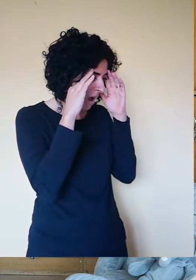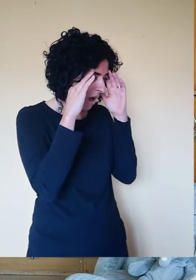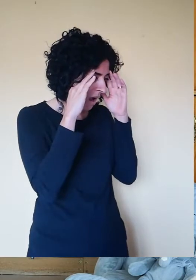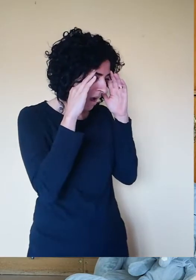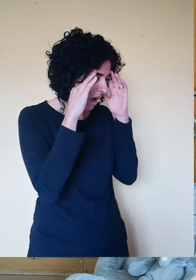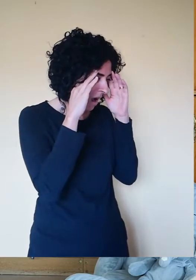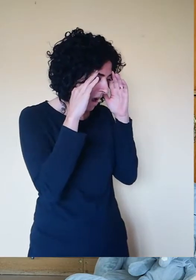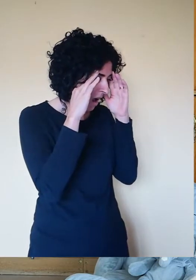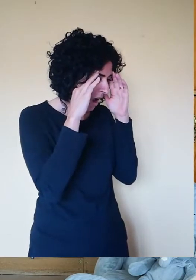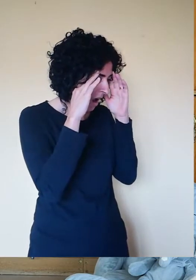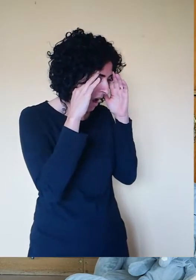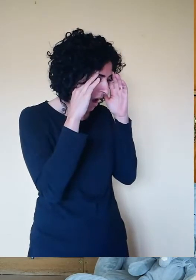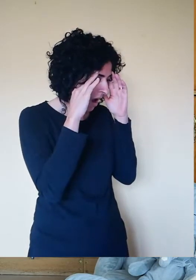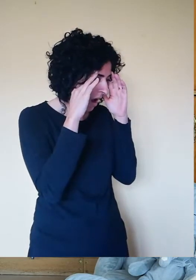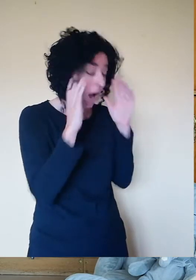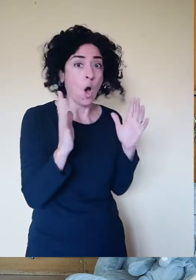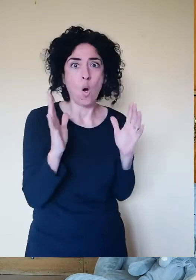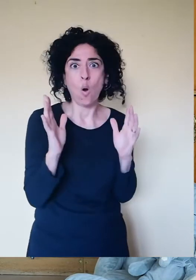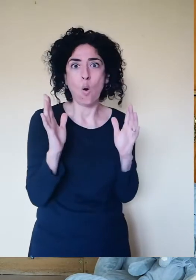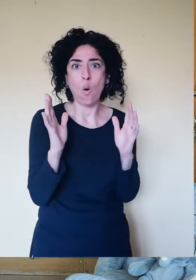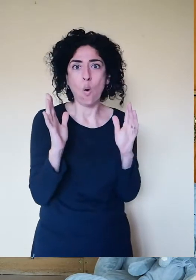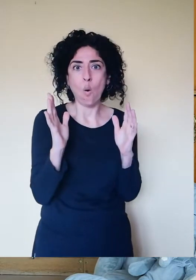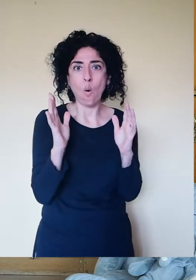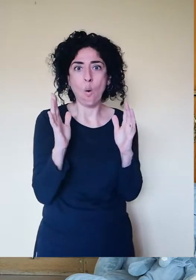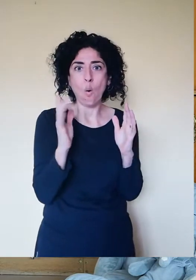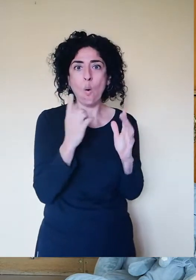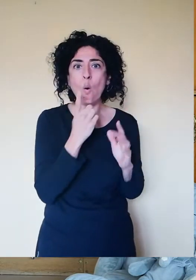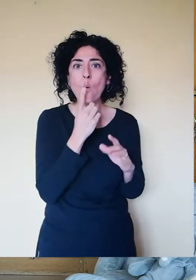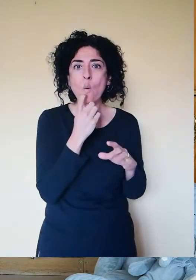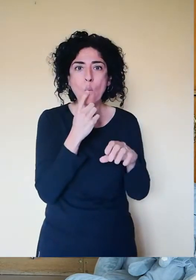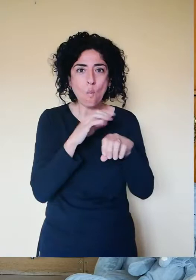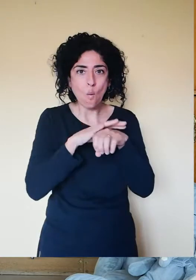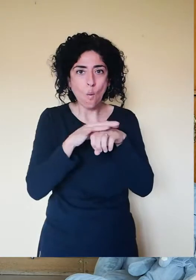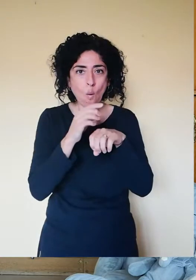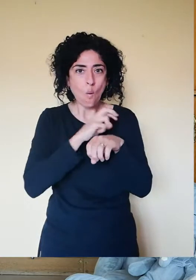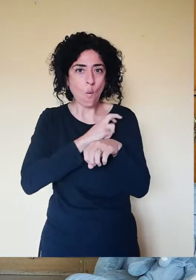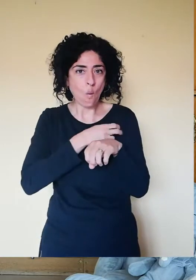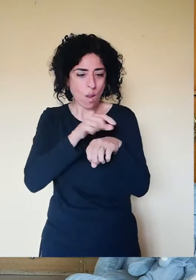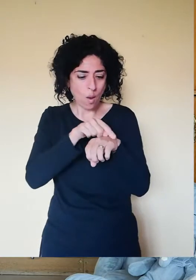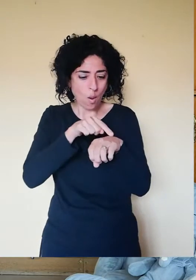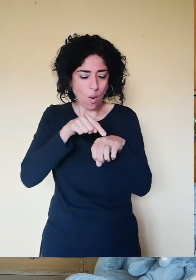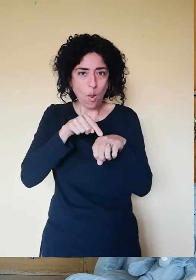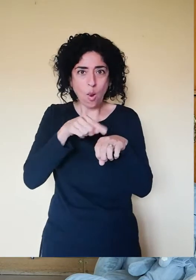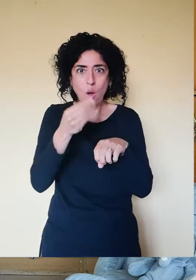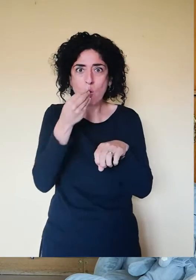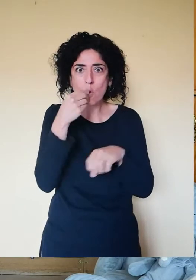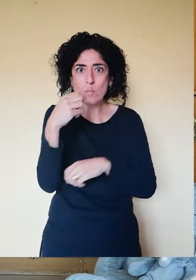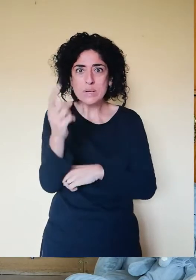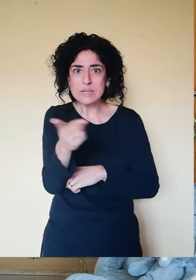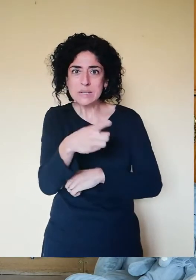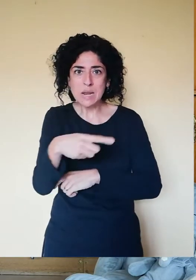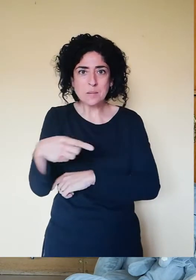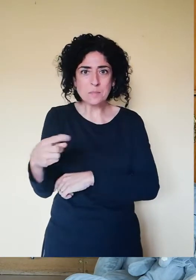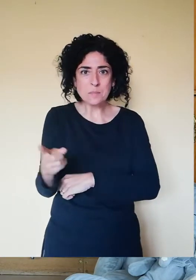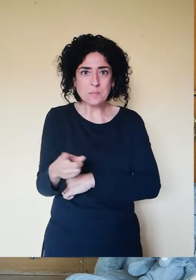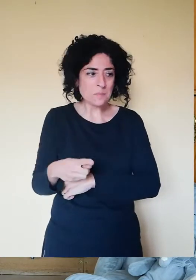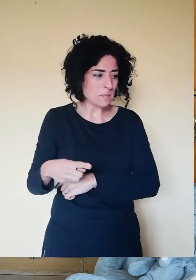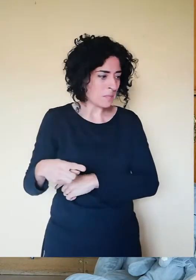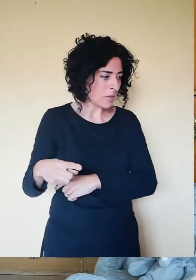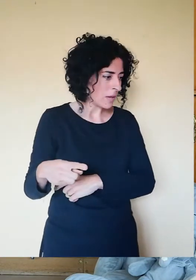En este cuento tenemos, ¡tachán!, una mariquita escondida porque la serpiente se la quiere